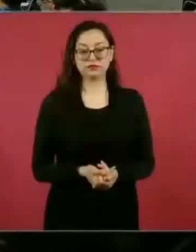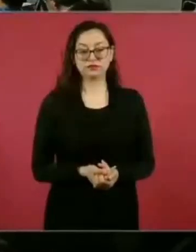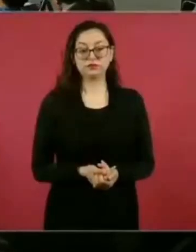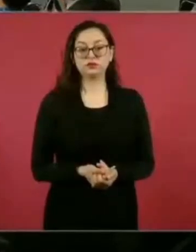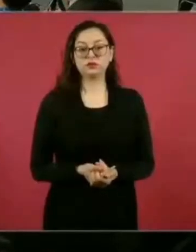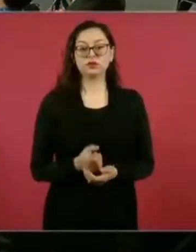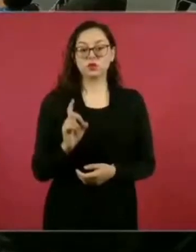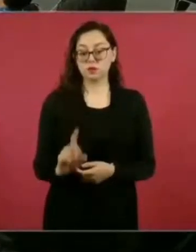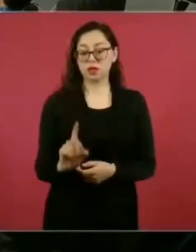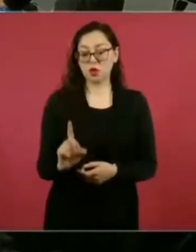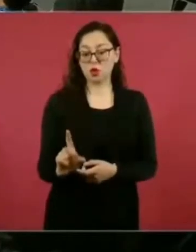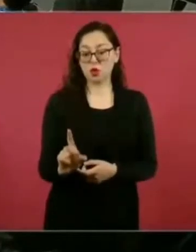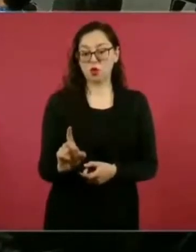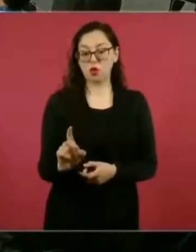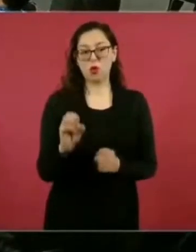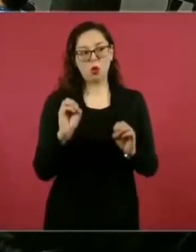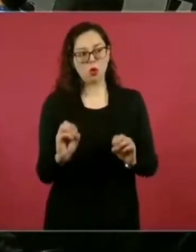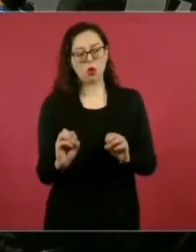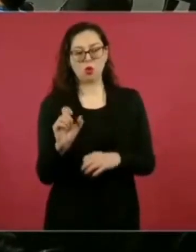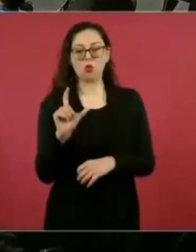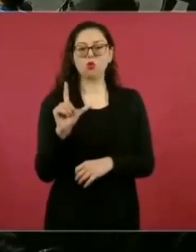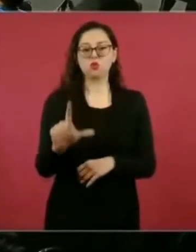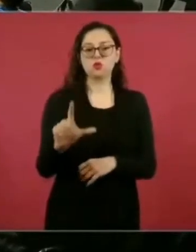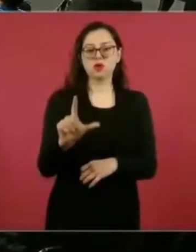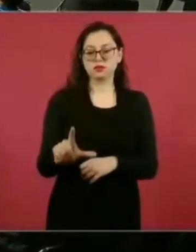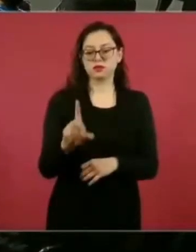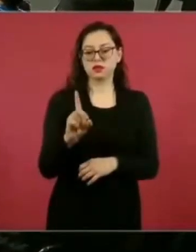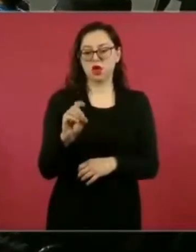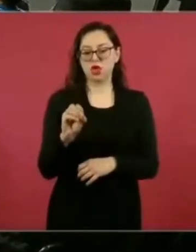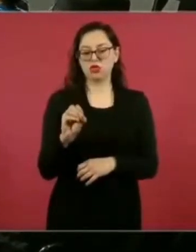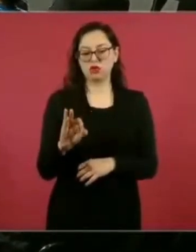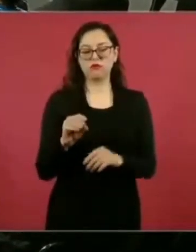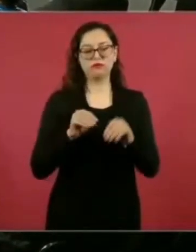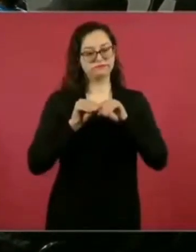publicarlas. Esto fue un avance. Nada más quiero